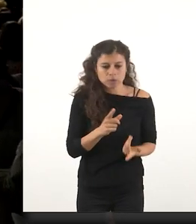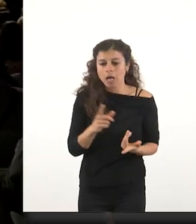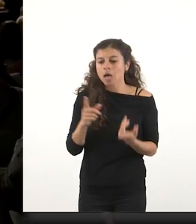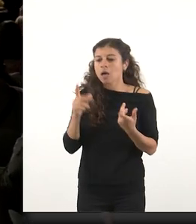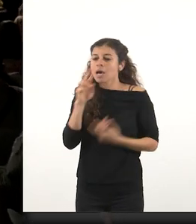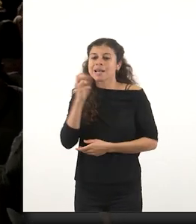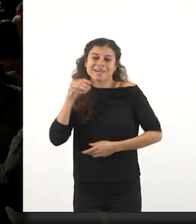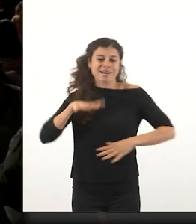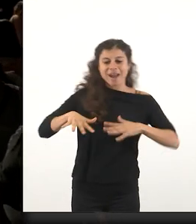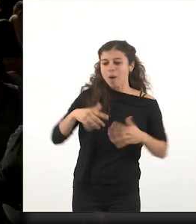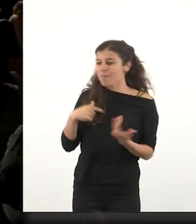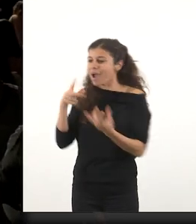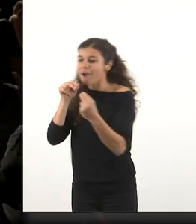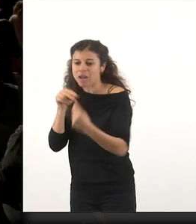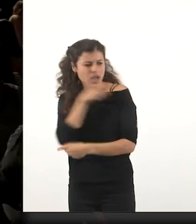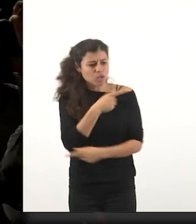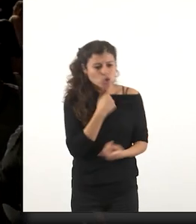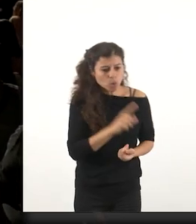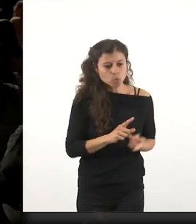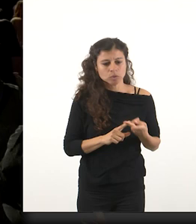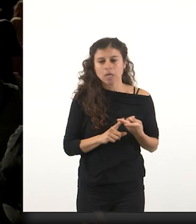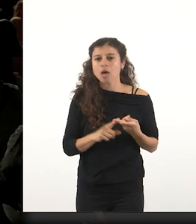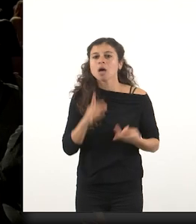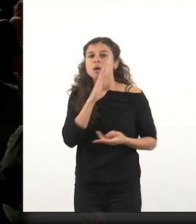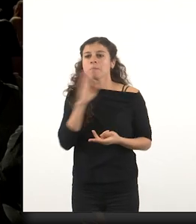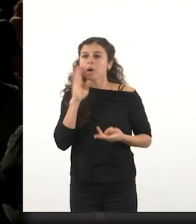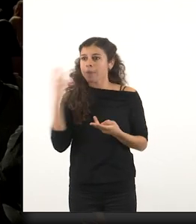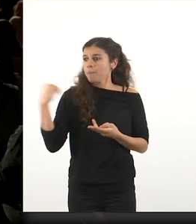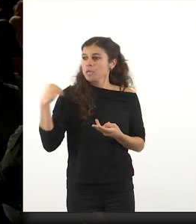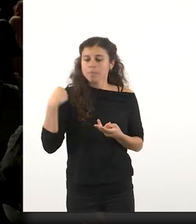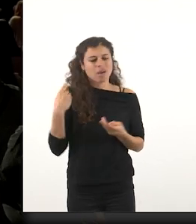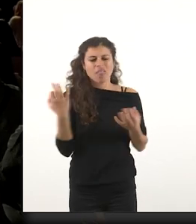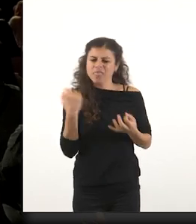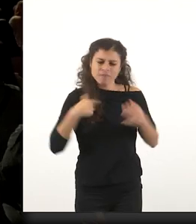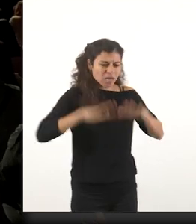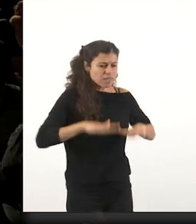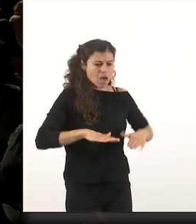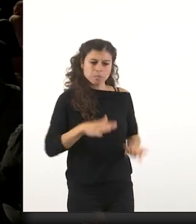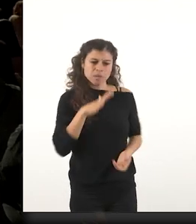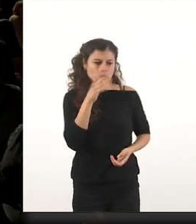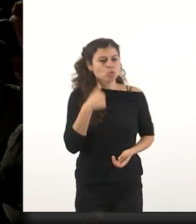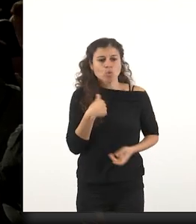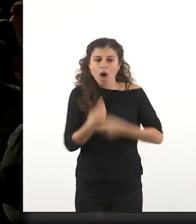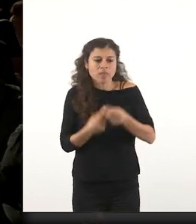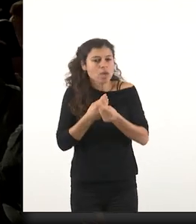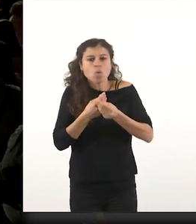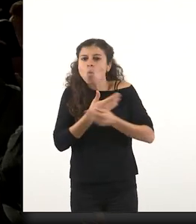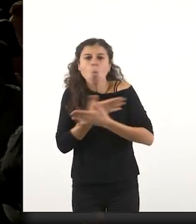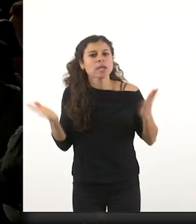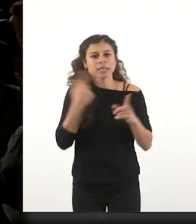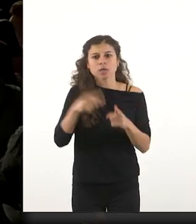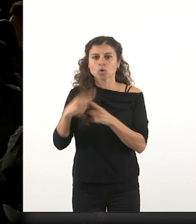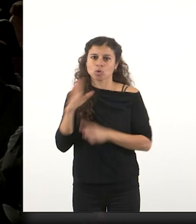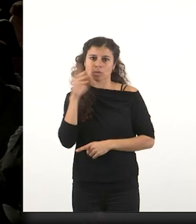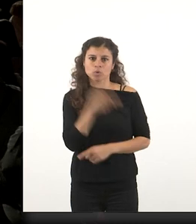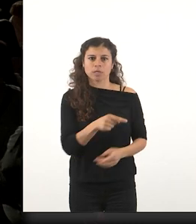cae mal en su grupo y cuando mi madre me ha llamado, me tendría que haber quedado para que se dé cuenta que yo por él soy capaz de hacer cualquier cosa. Miren, voy a hacer una